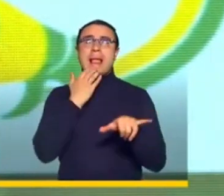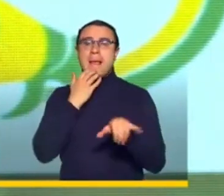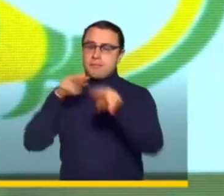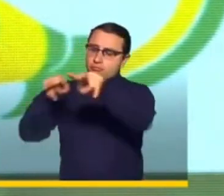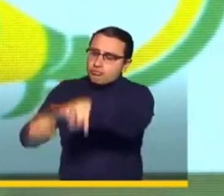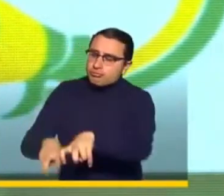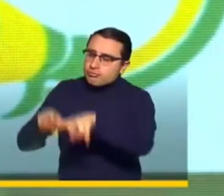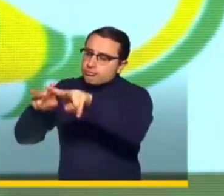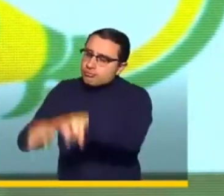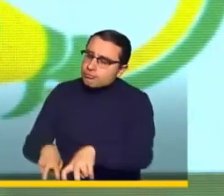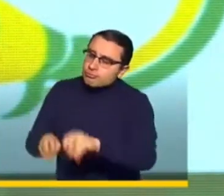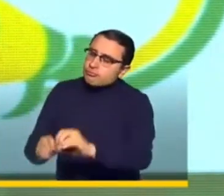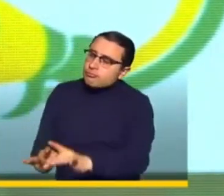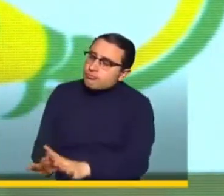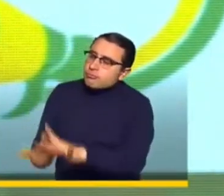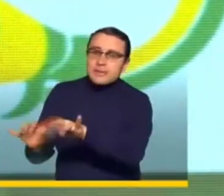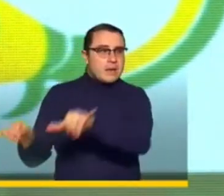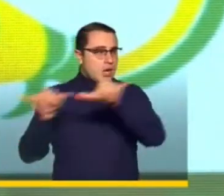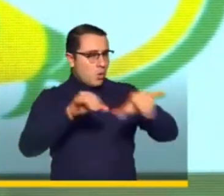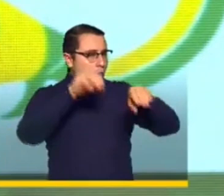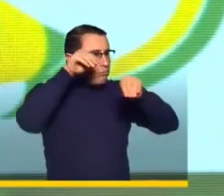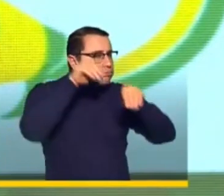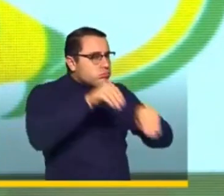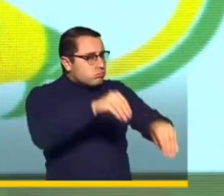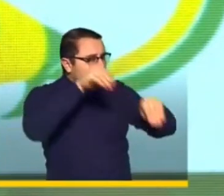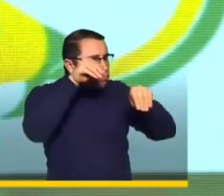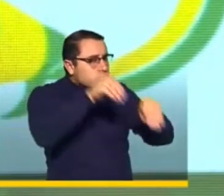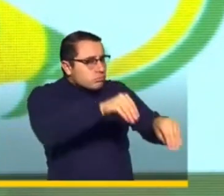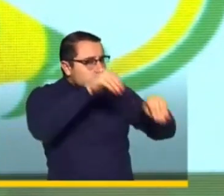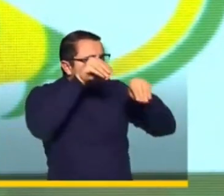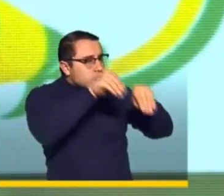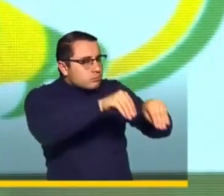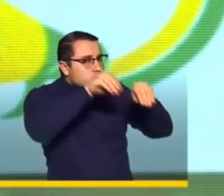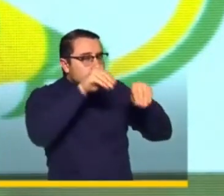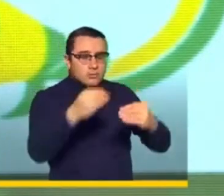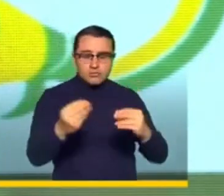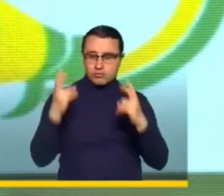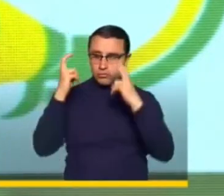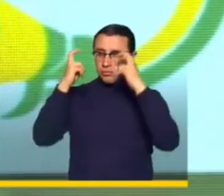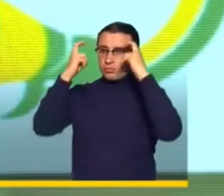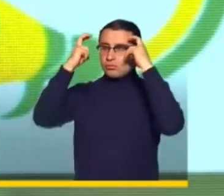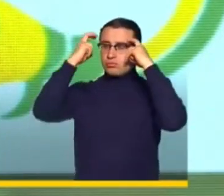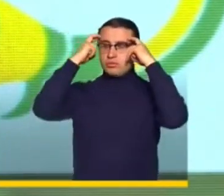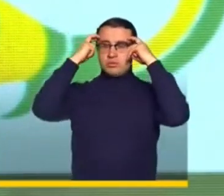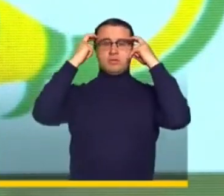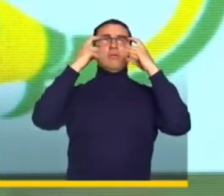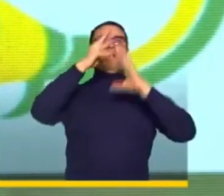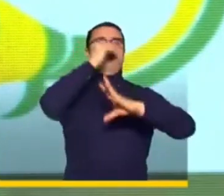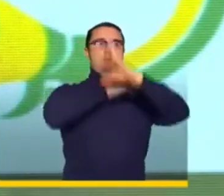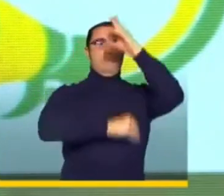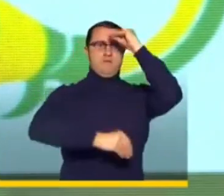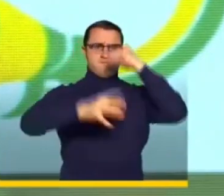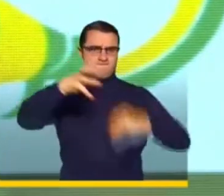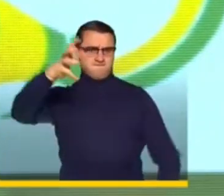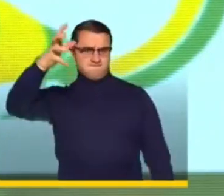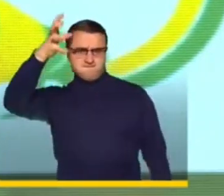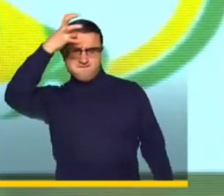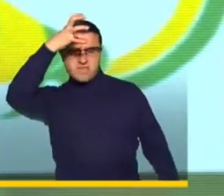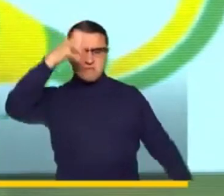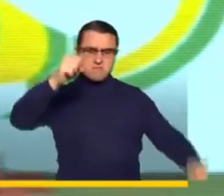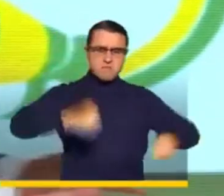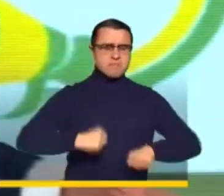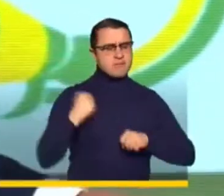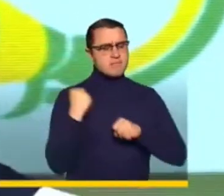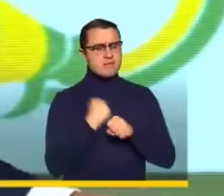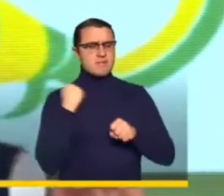del saber, del conocimiento. El conocimiento es la fuerza del trabajo de hoy. Cada vez